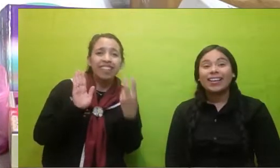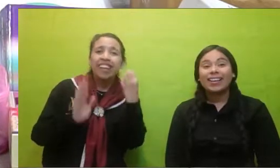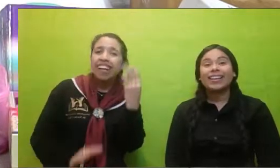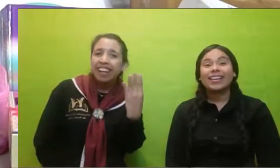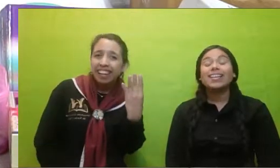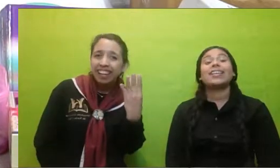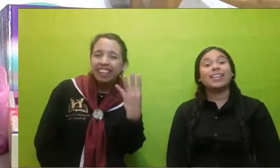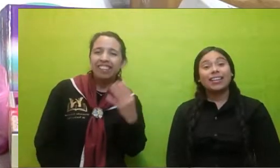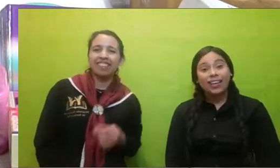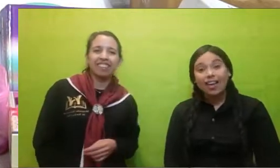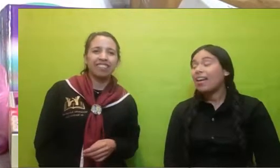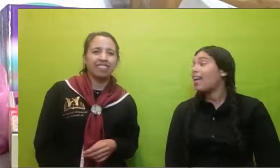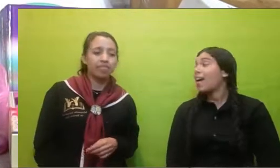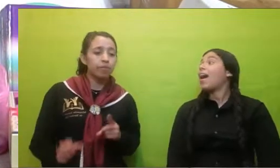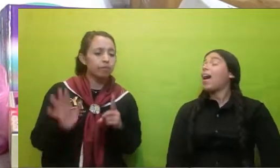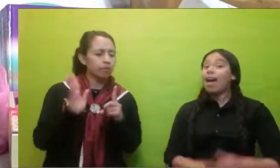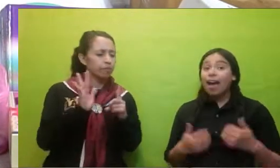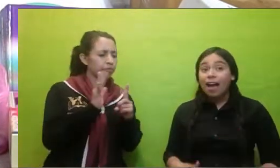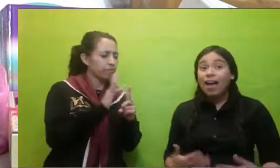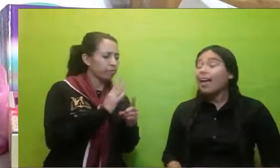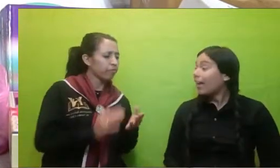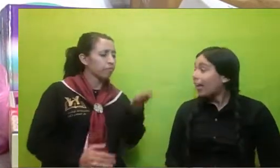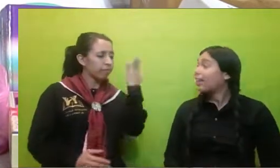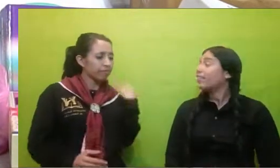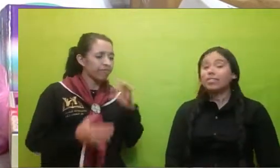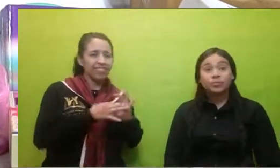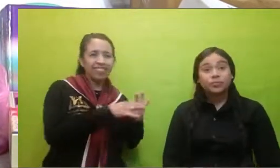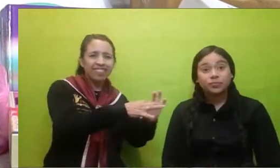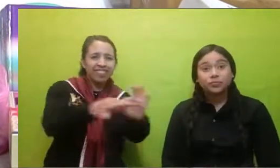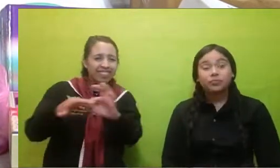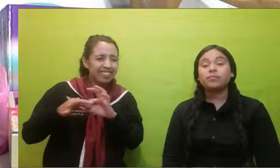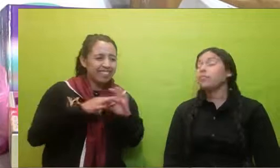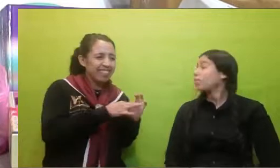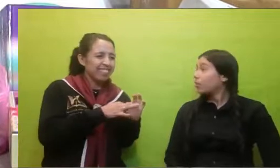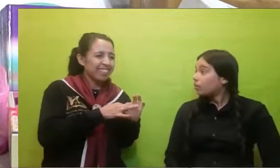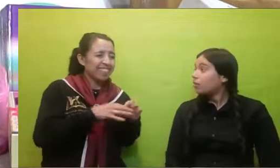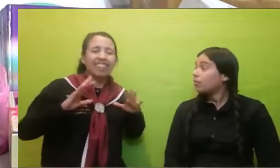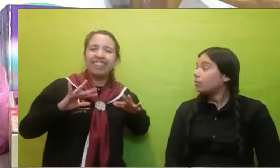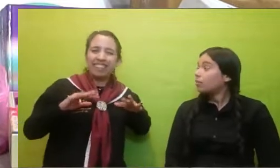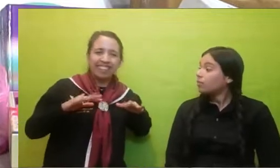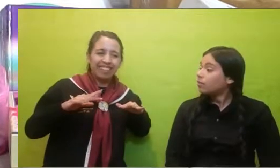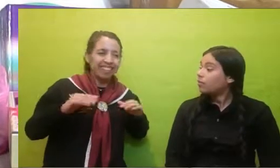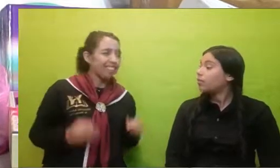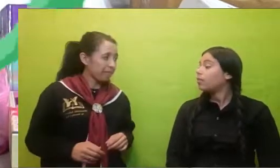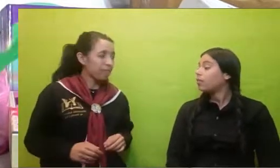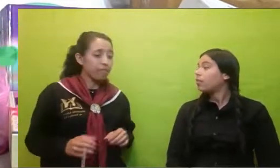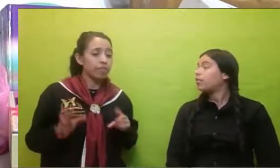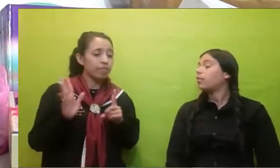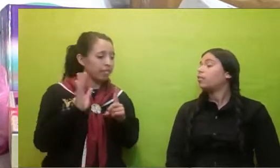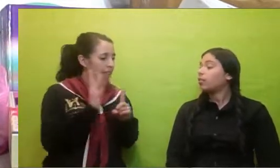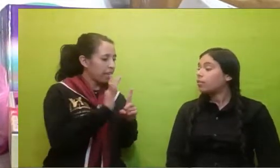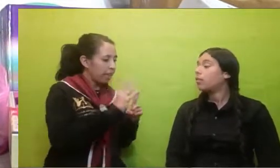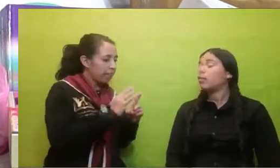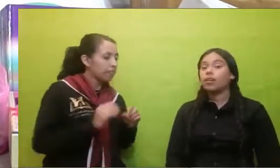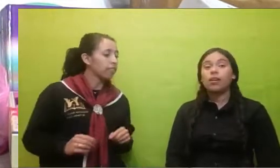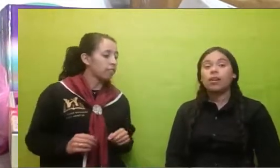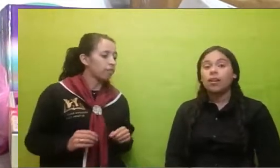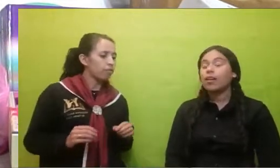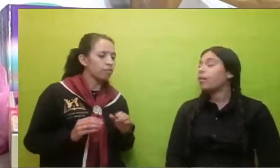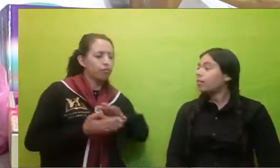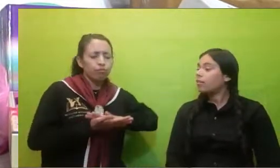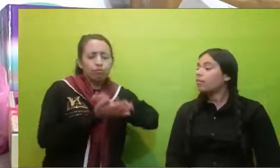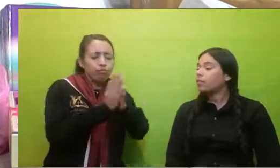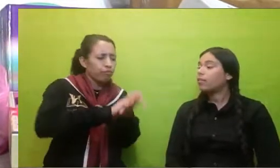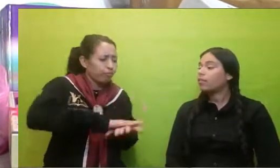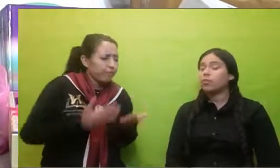partir del versículo 24, nos cuenta que los discípulos de antes se juntaban y eran muy